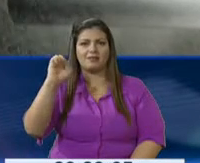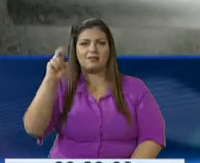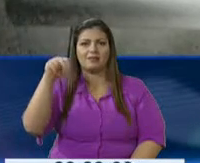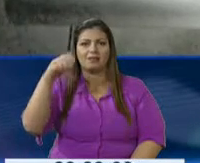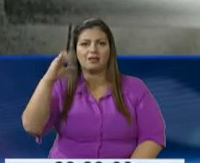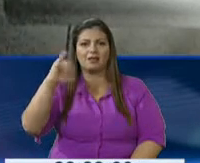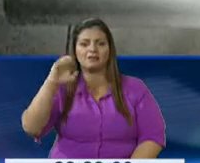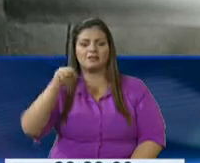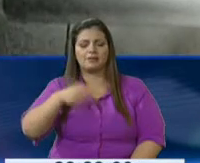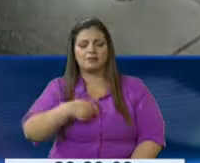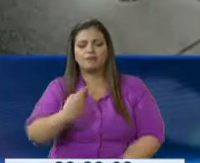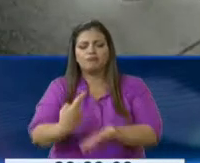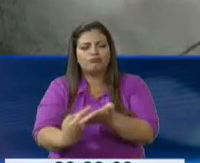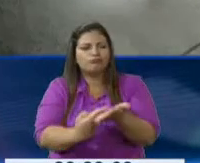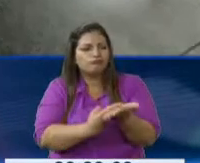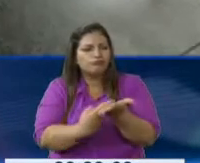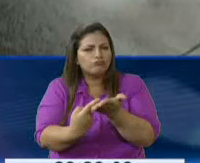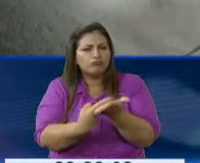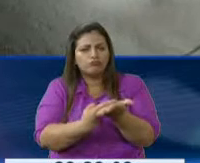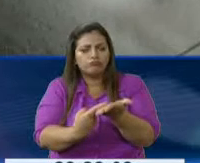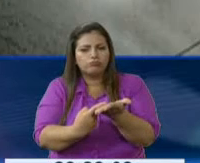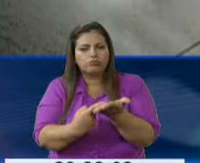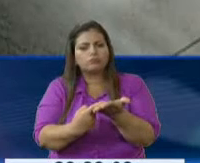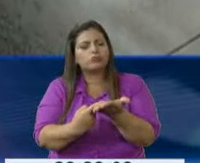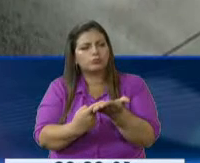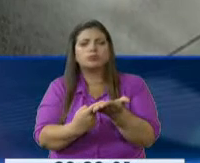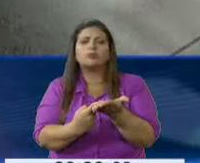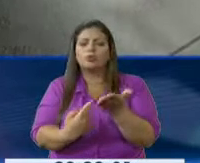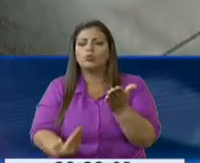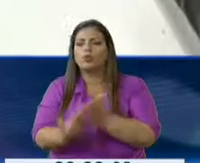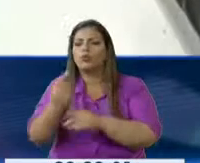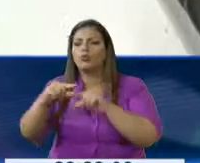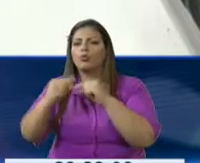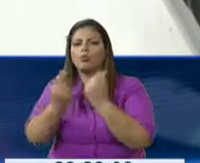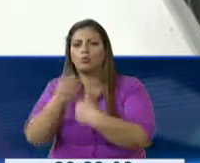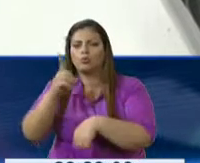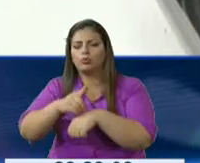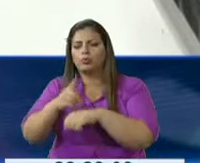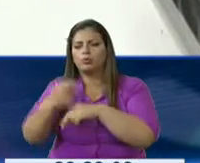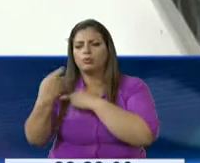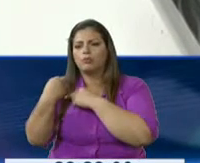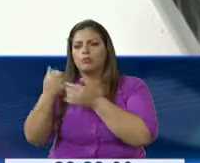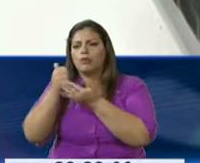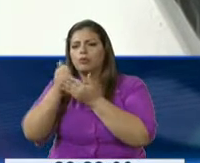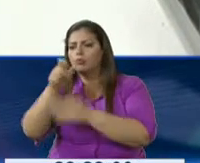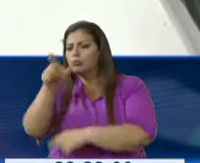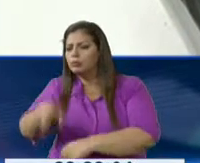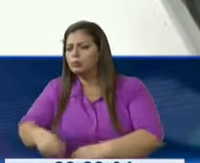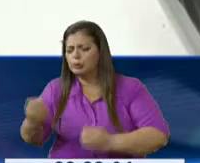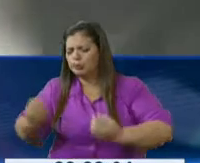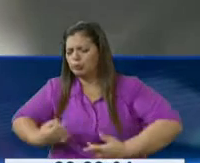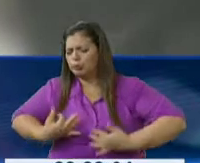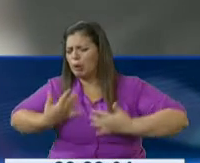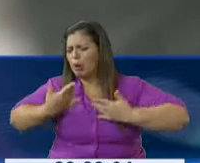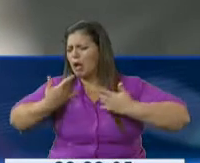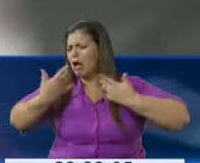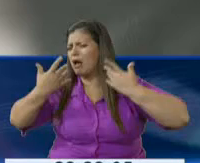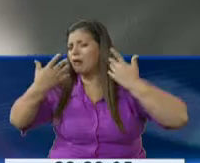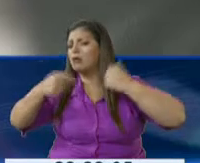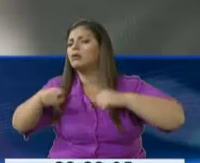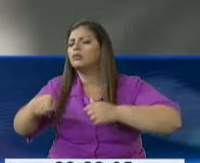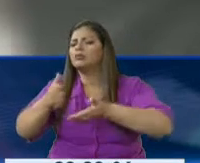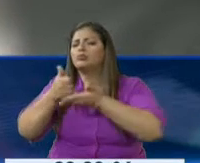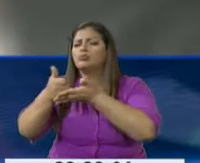en el país. ¿No? Y a lo largo del tiempo ha aportado y con una ayuda